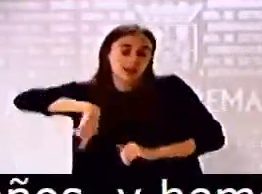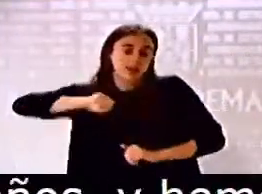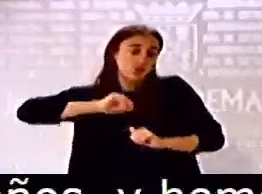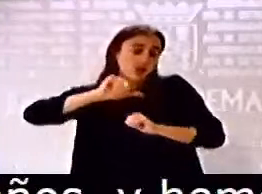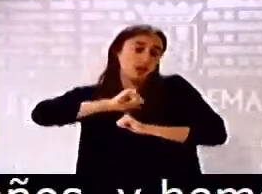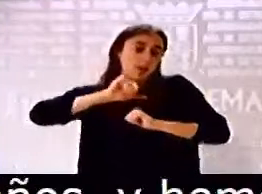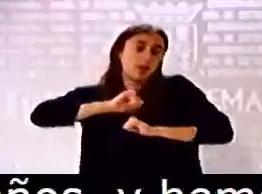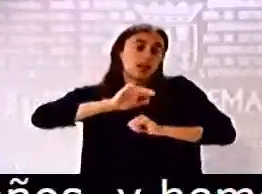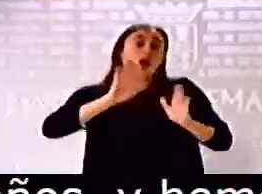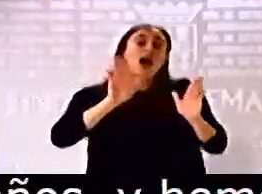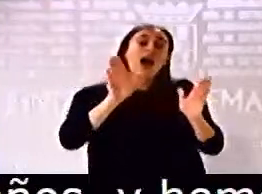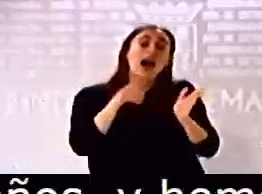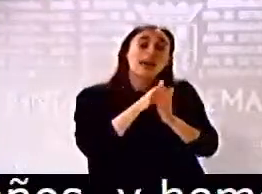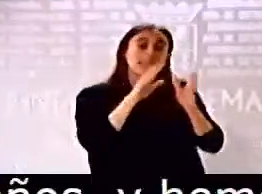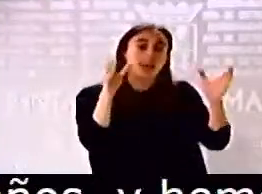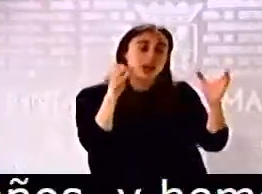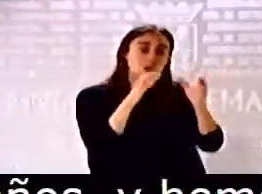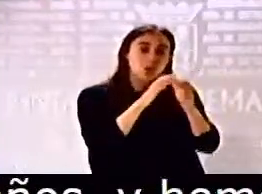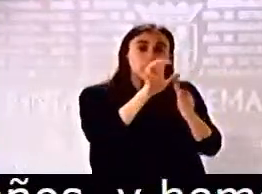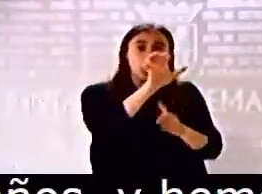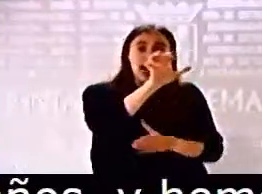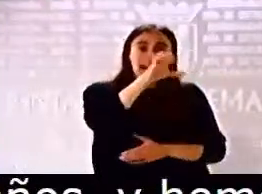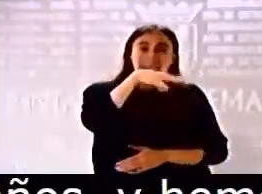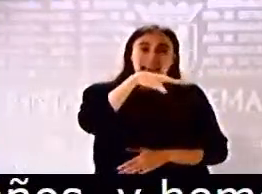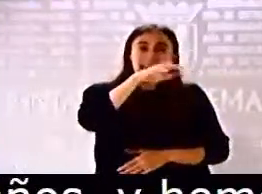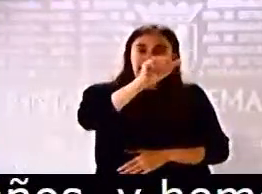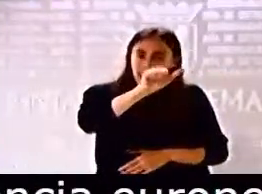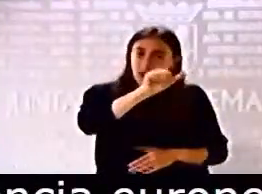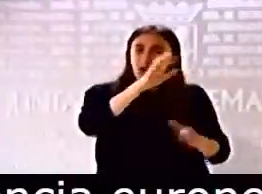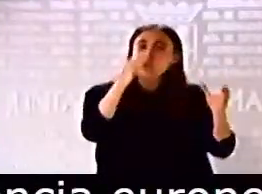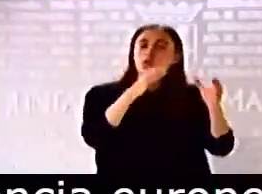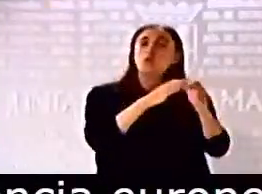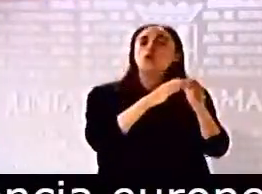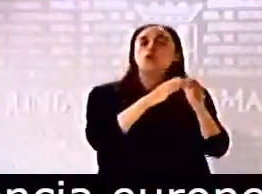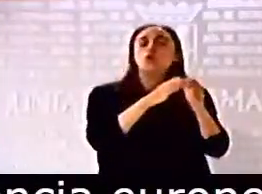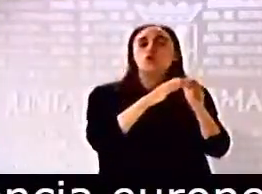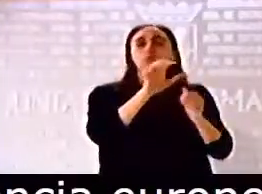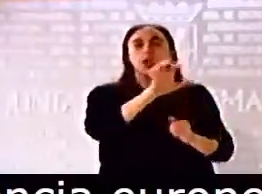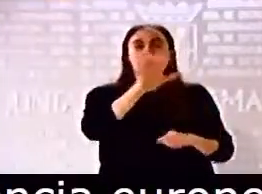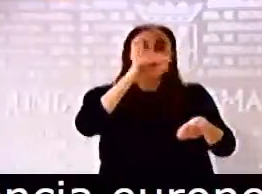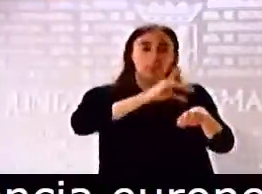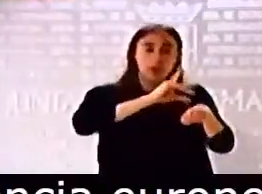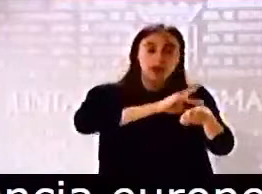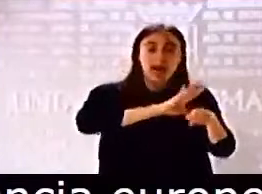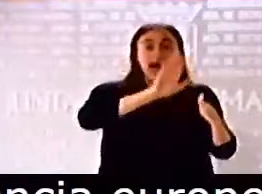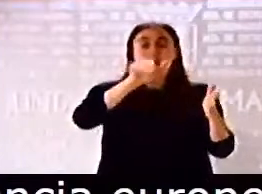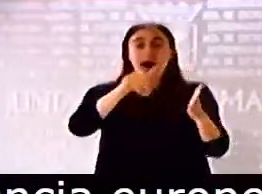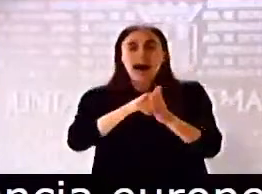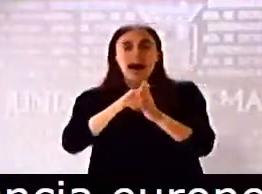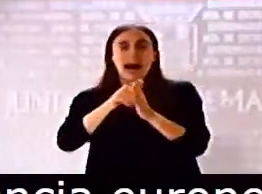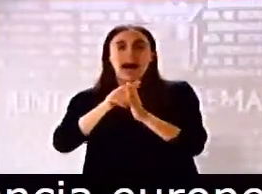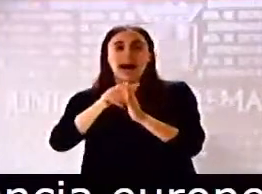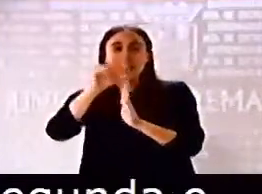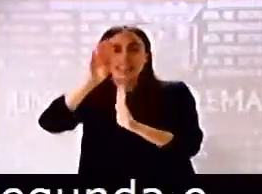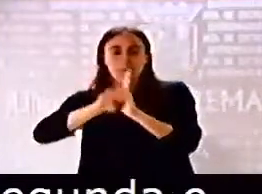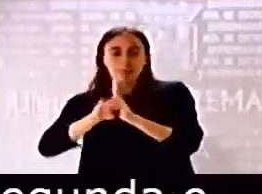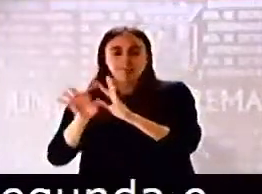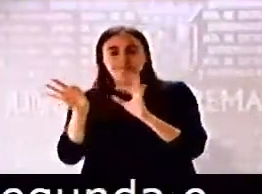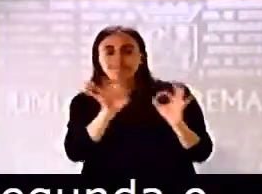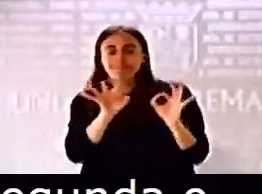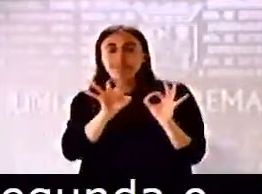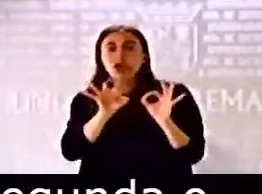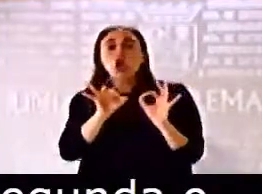Agencia Europea del Medicamento, la EMA, y de la Comisión de Salud Pública para programar las vacunas en el grupo de edad de